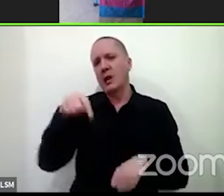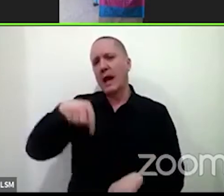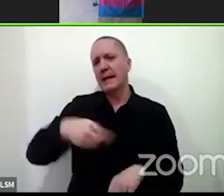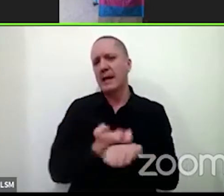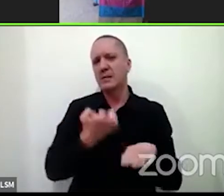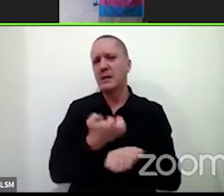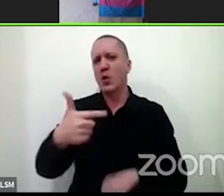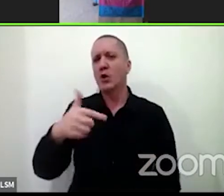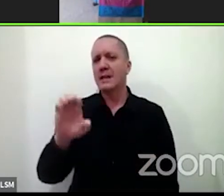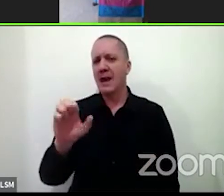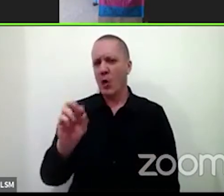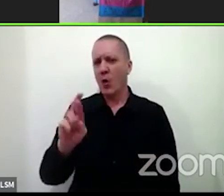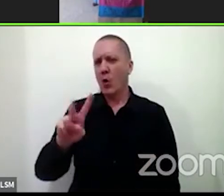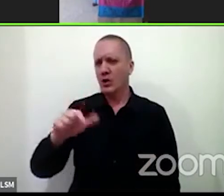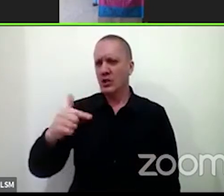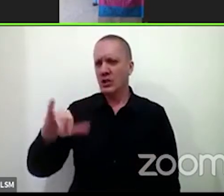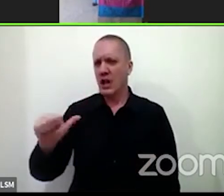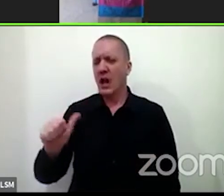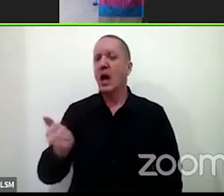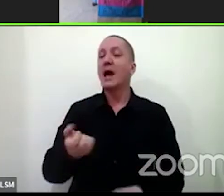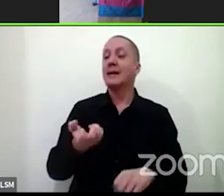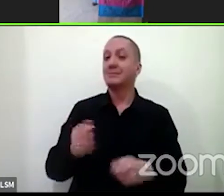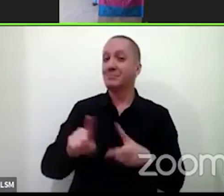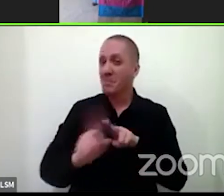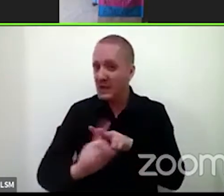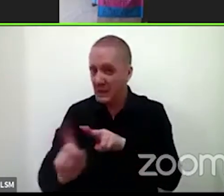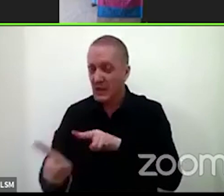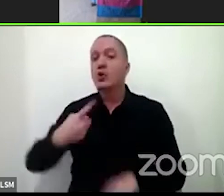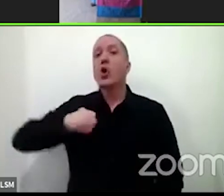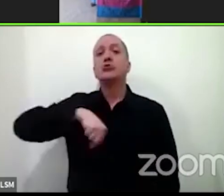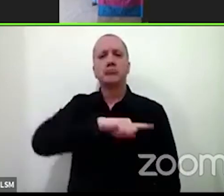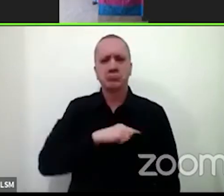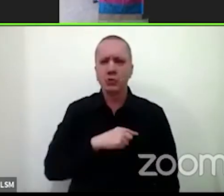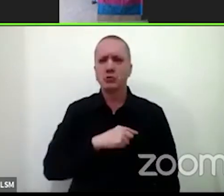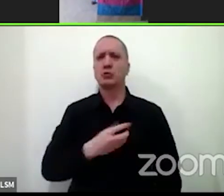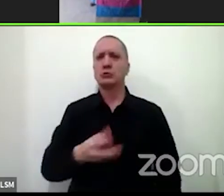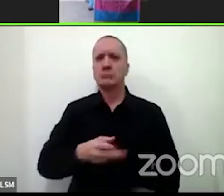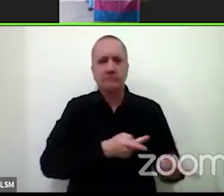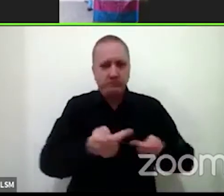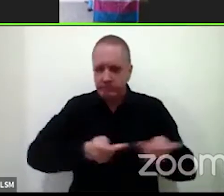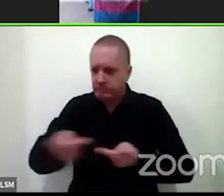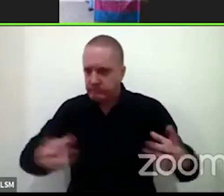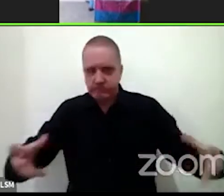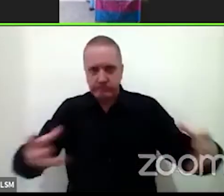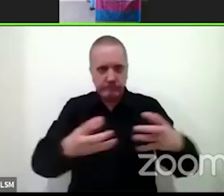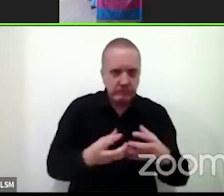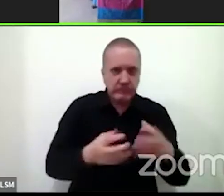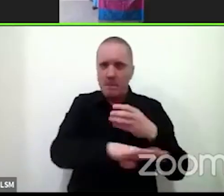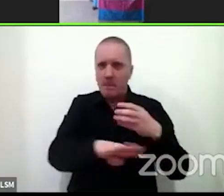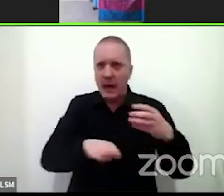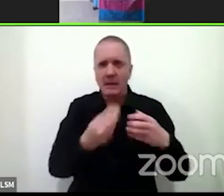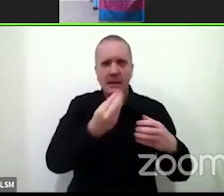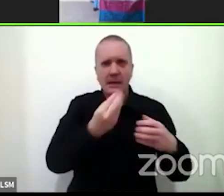cual estamos entregando paquetes de canasta básica, estamos también entregando comida ya sea hecha en casa